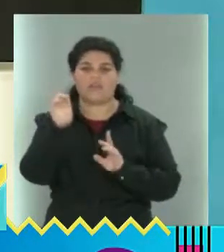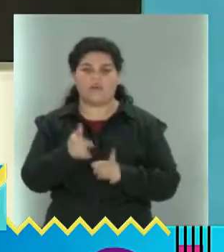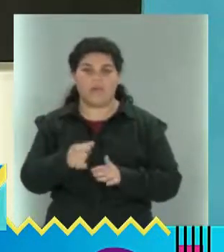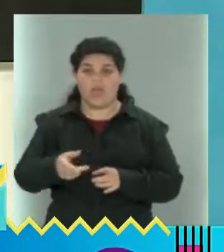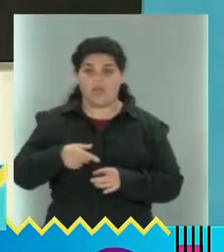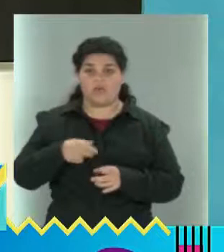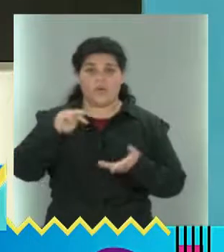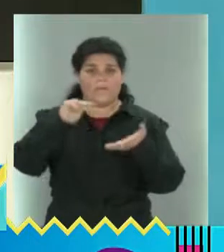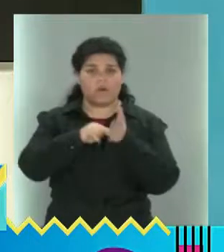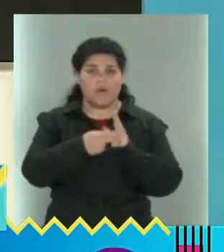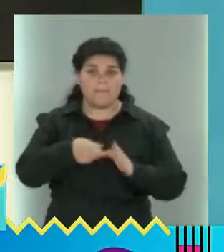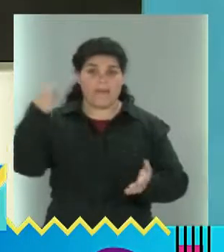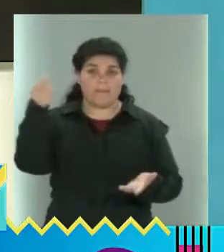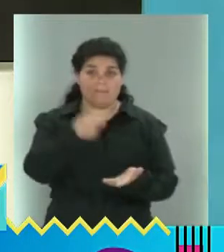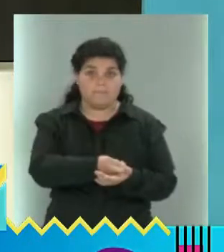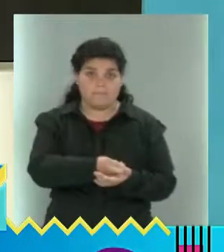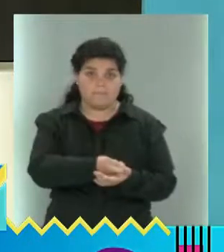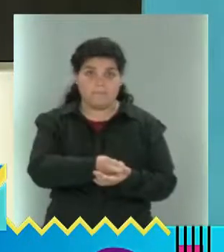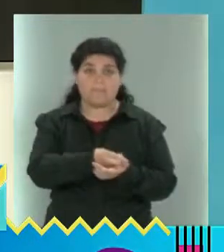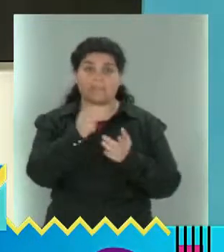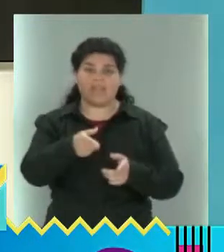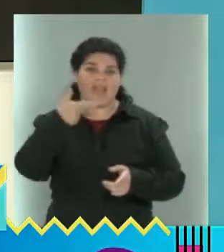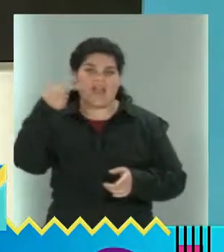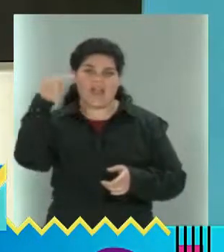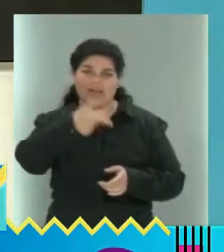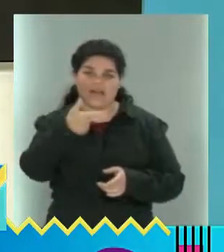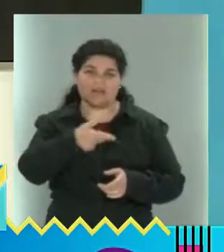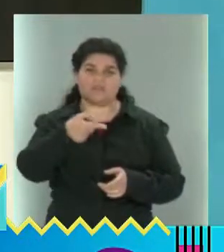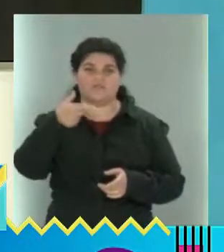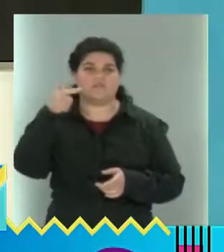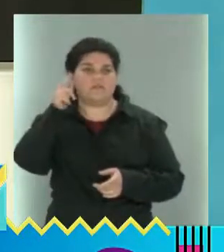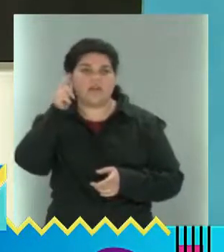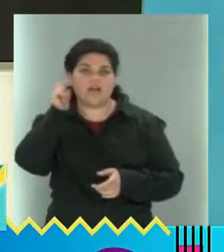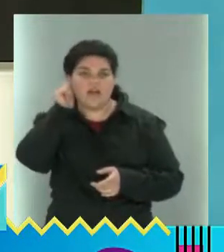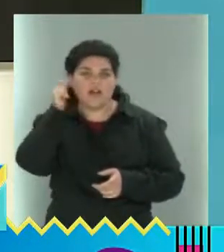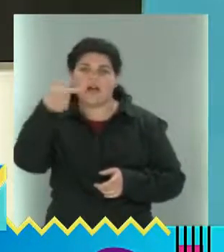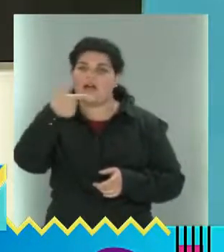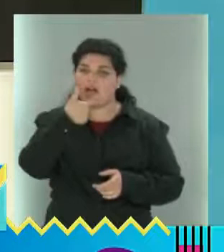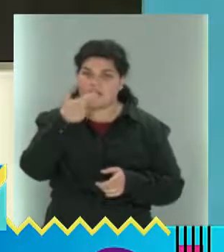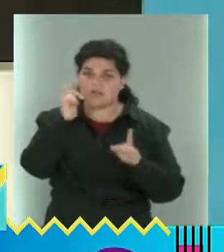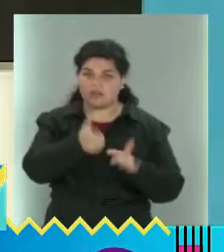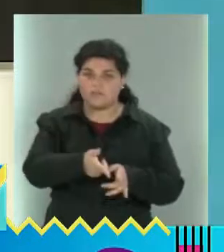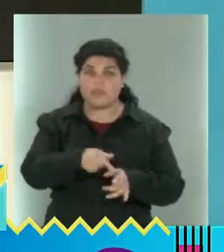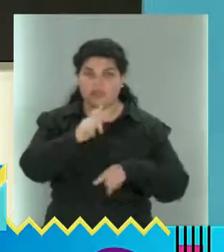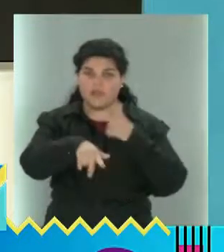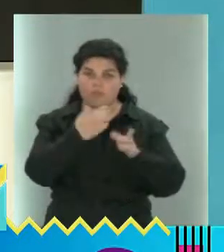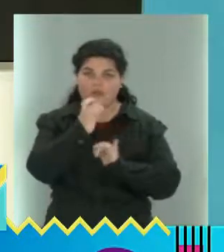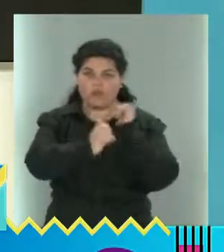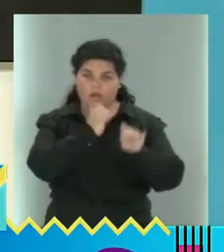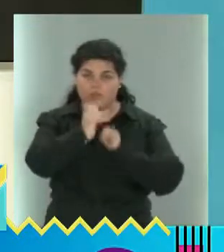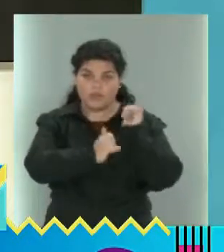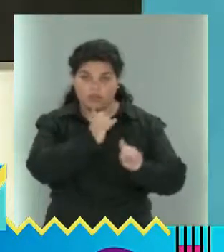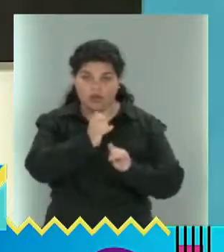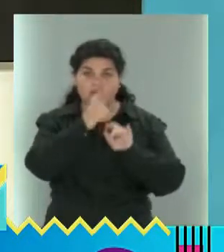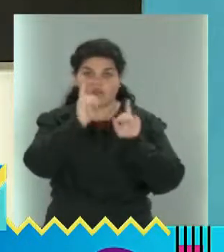en la cuestión de cuando vamos a ponerle nafta o gas, y ya vamos a meternos en eso también, por lo menos darle una mención, sino también